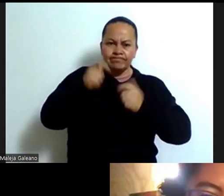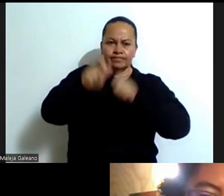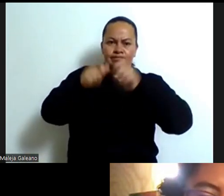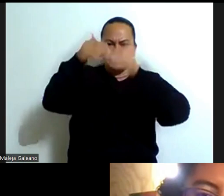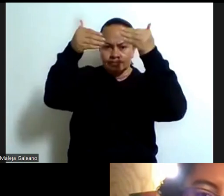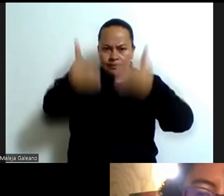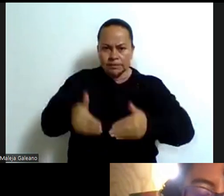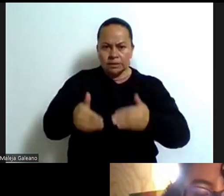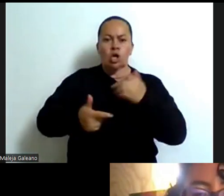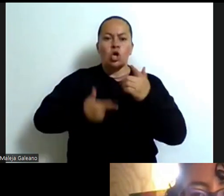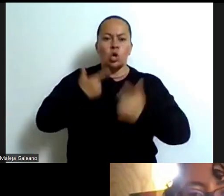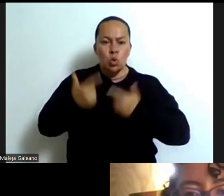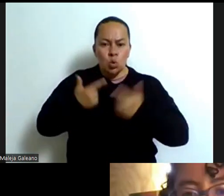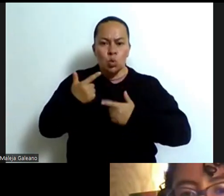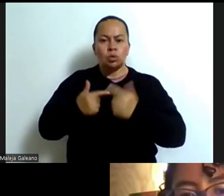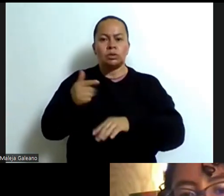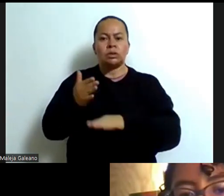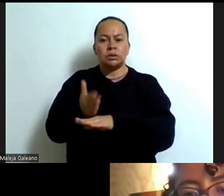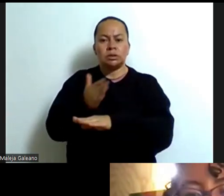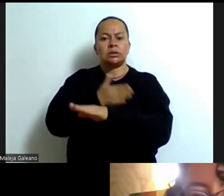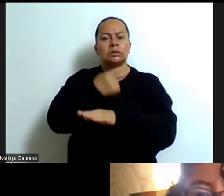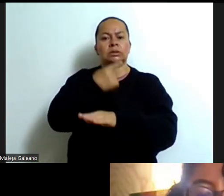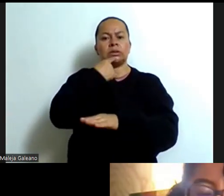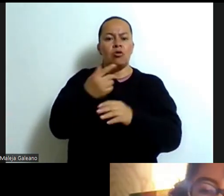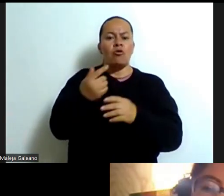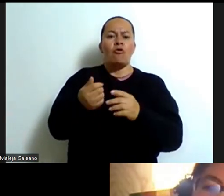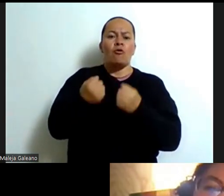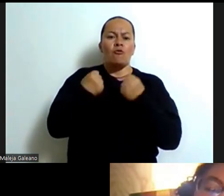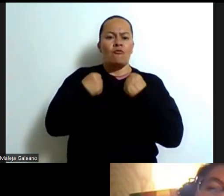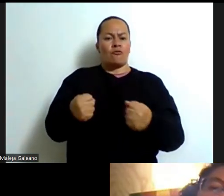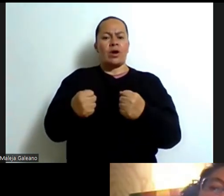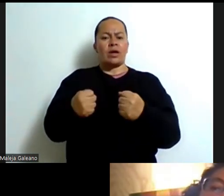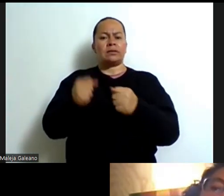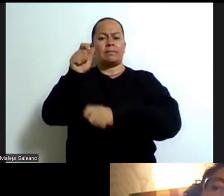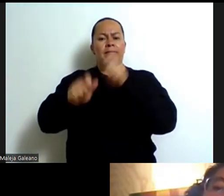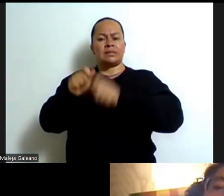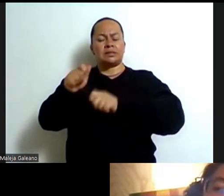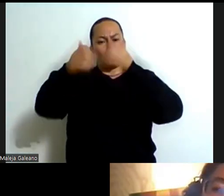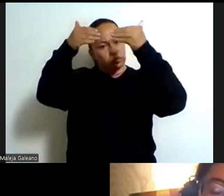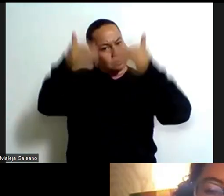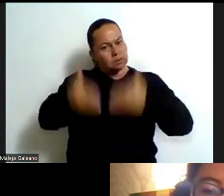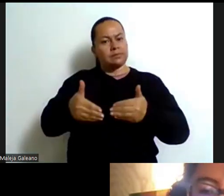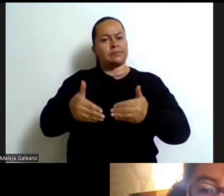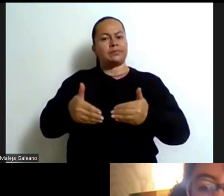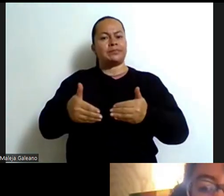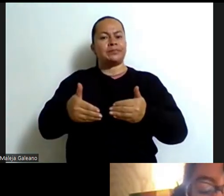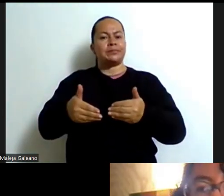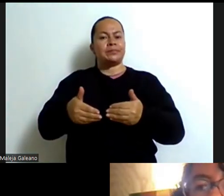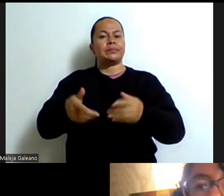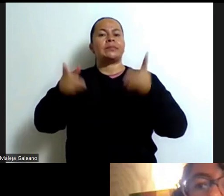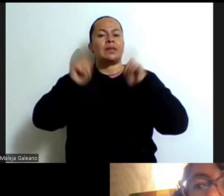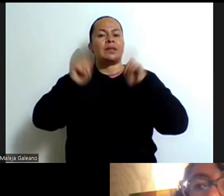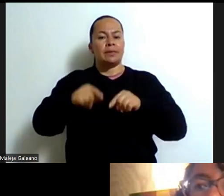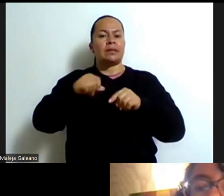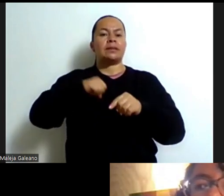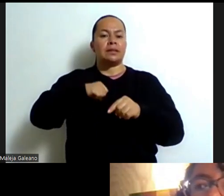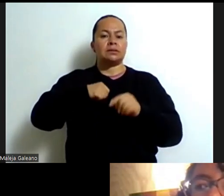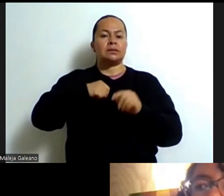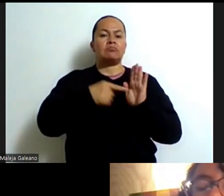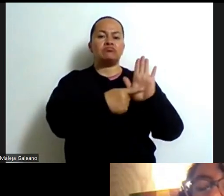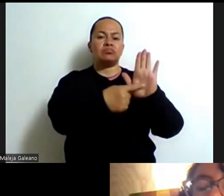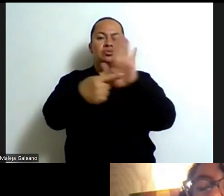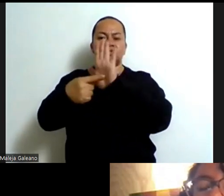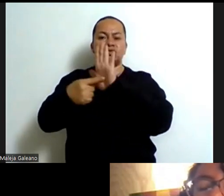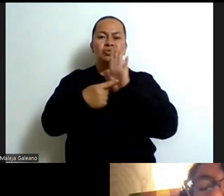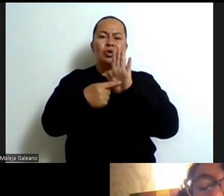la lucha que hemos dado fuertemente las personas con discapacidad es a darnos cuenta y